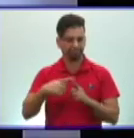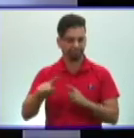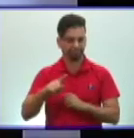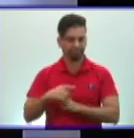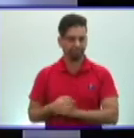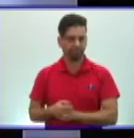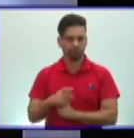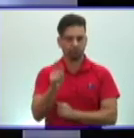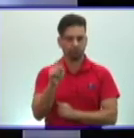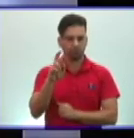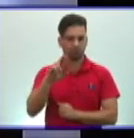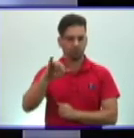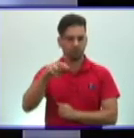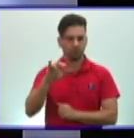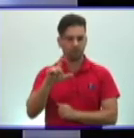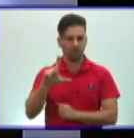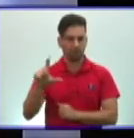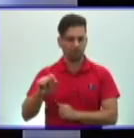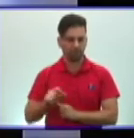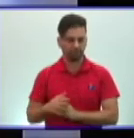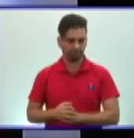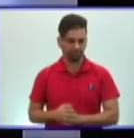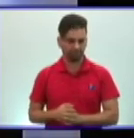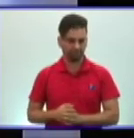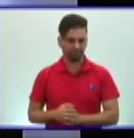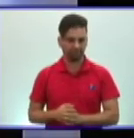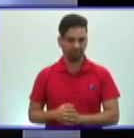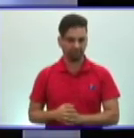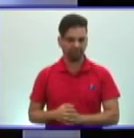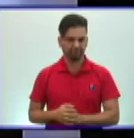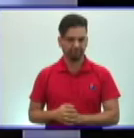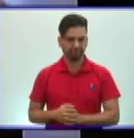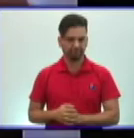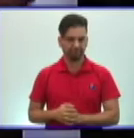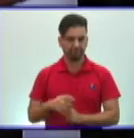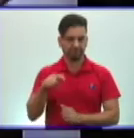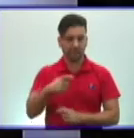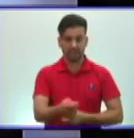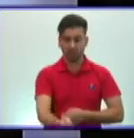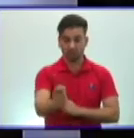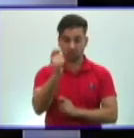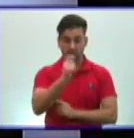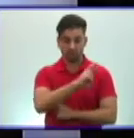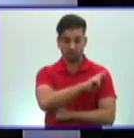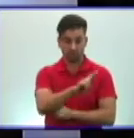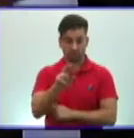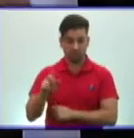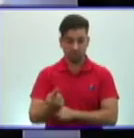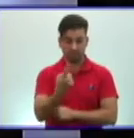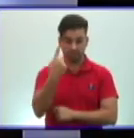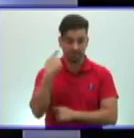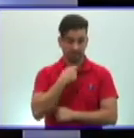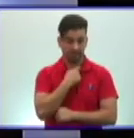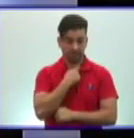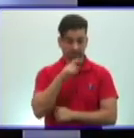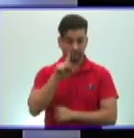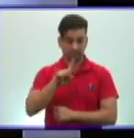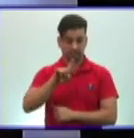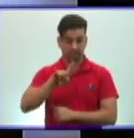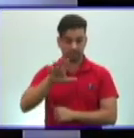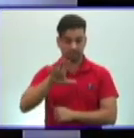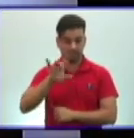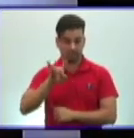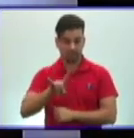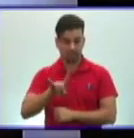de enero de 1959, a donde sale y a donde se esconde y lo acoge, es precisamente